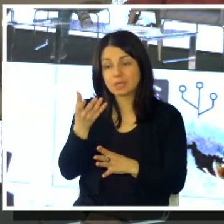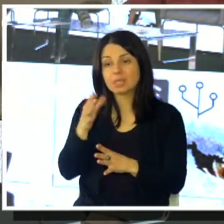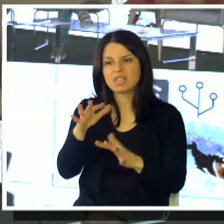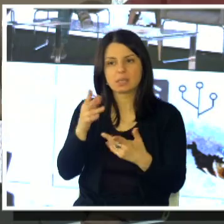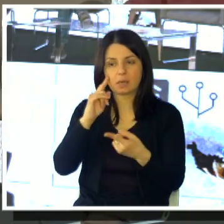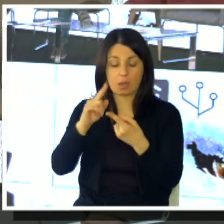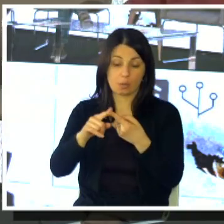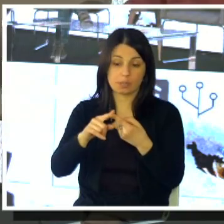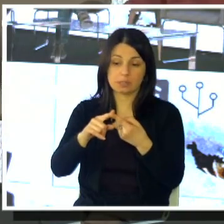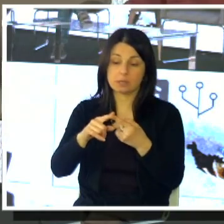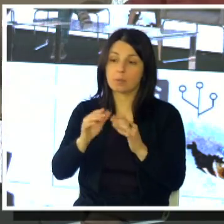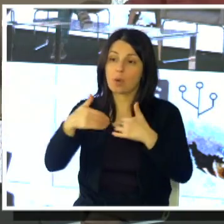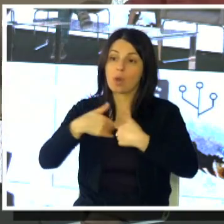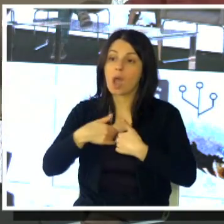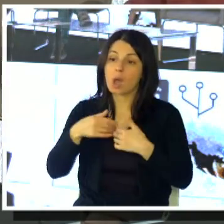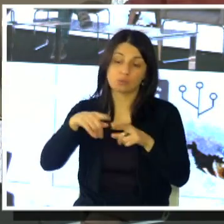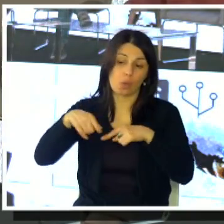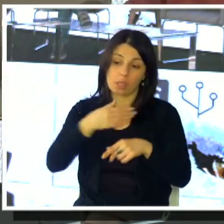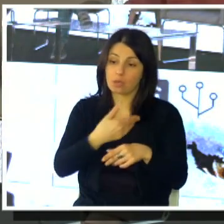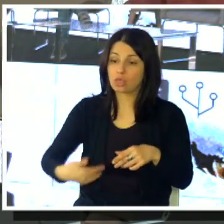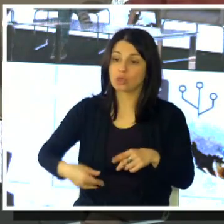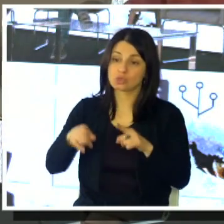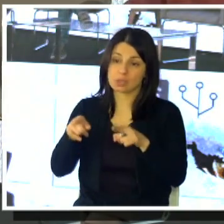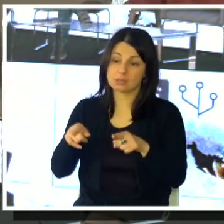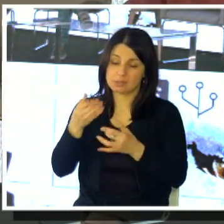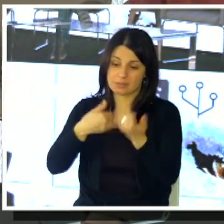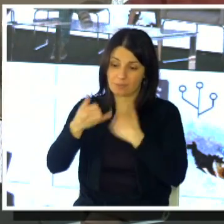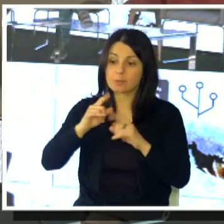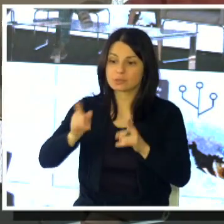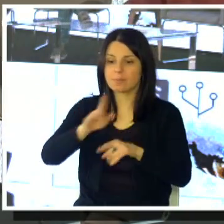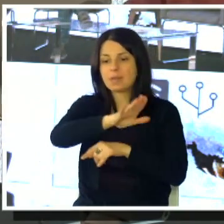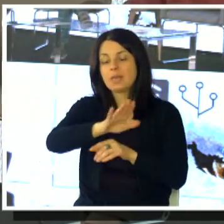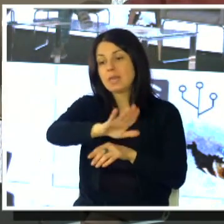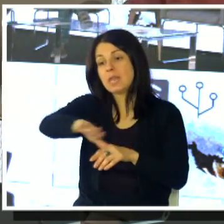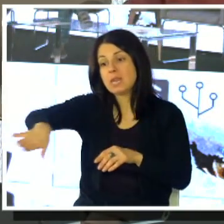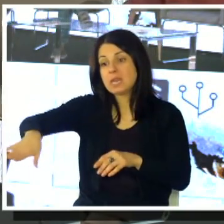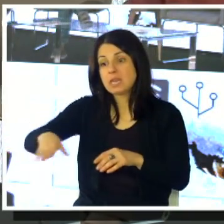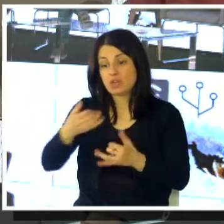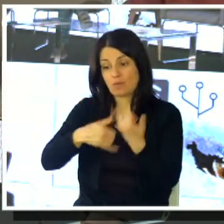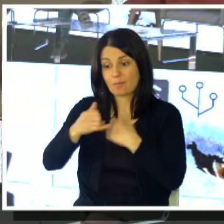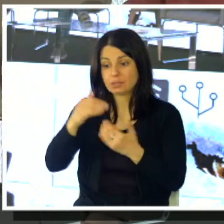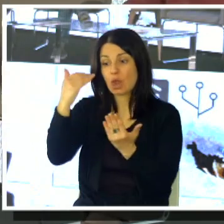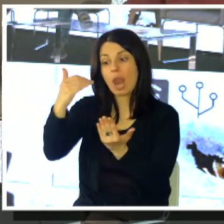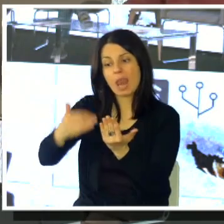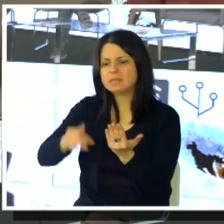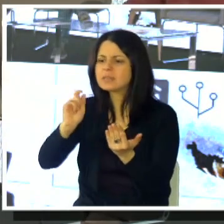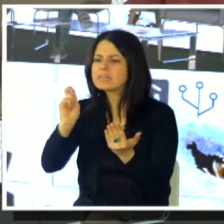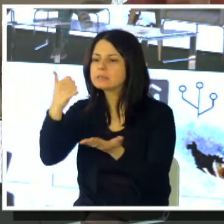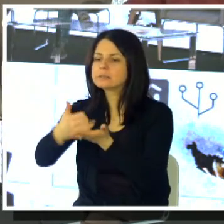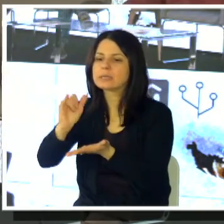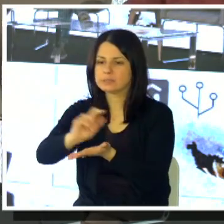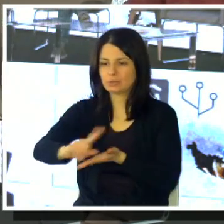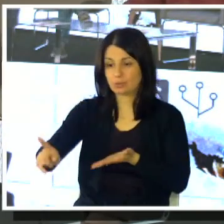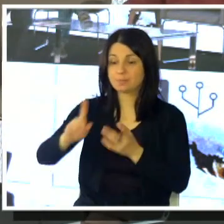implicaba tener la autogestión de los docentes, la información de los alumnos para el pasaje de lista, quién vino y quién no, y además le teníamos